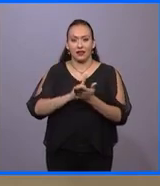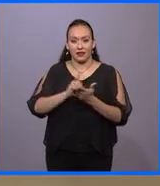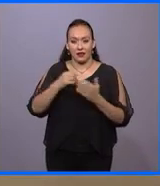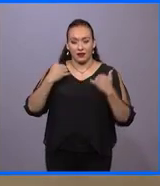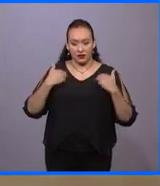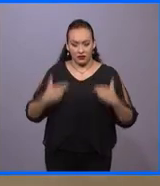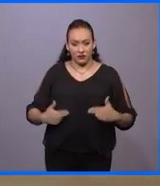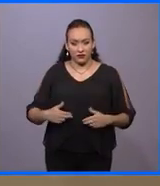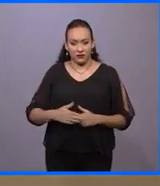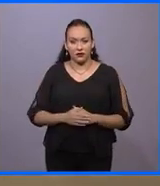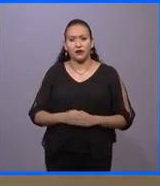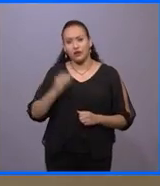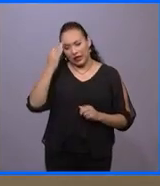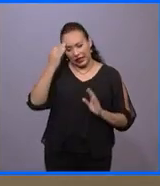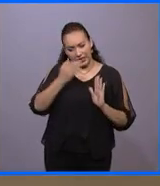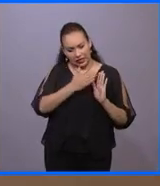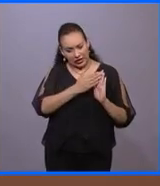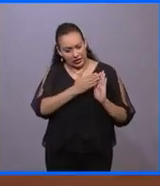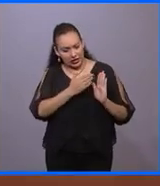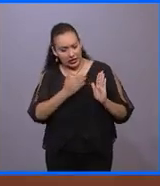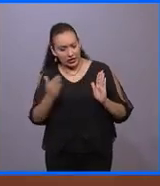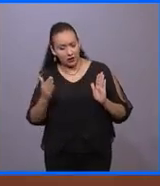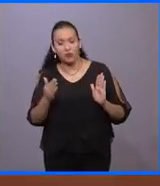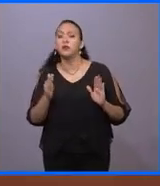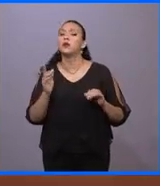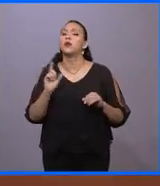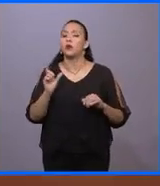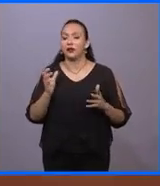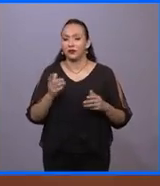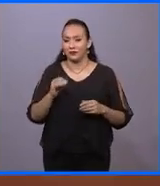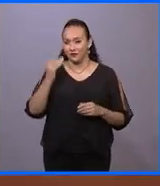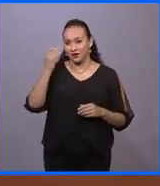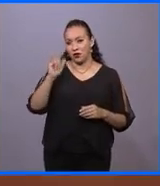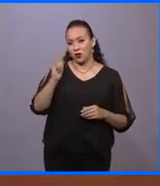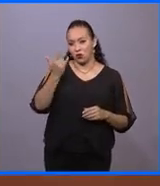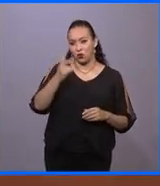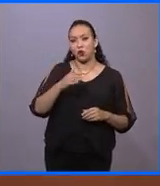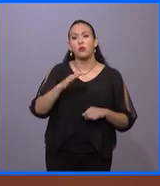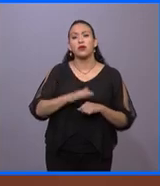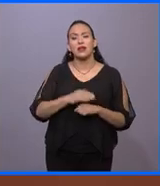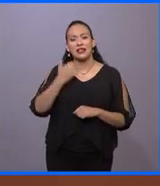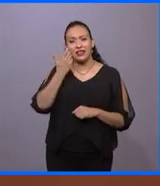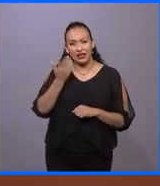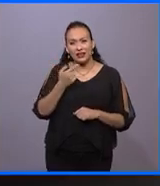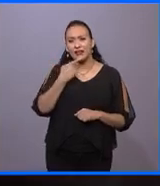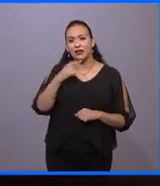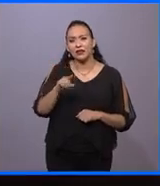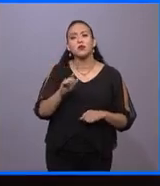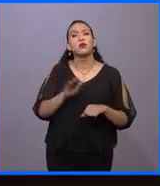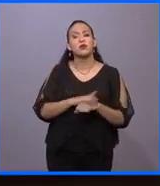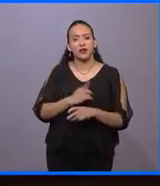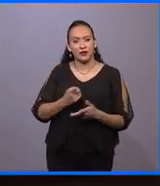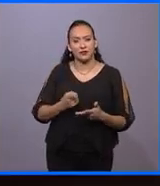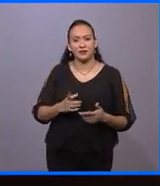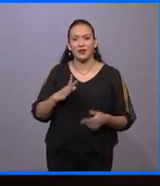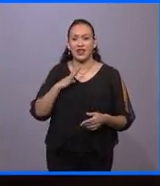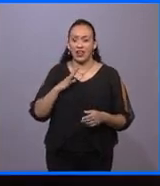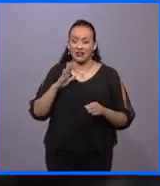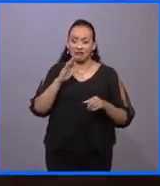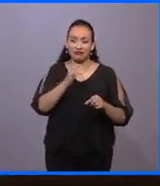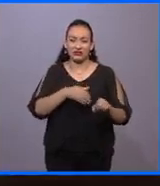Humanos en el periodo que celebrará en julio próximo. Esto con el fin de denunciar, indicaron, la grave persecución